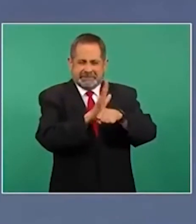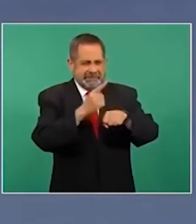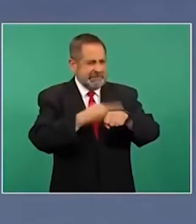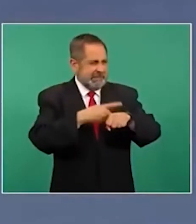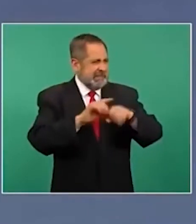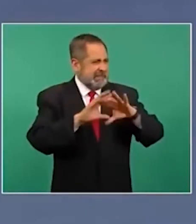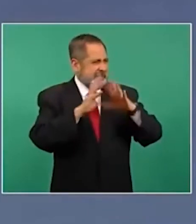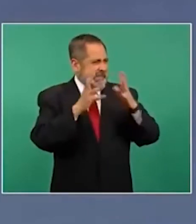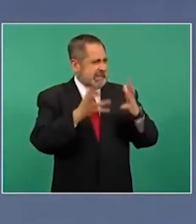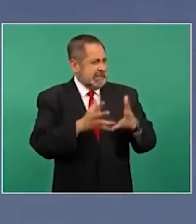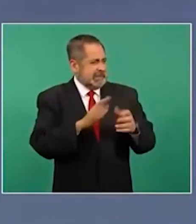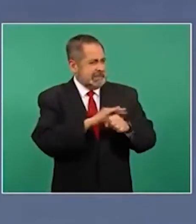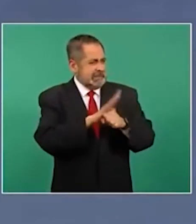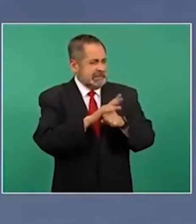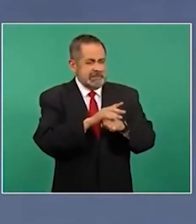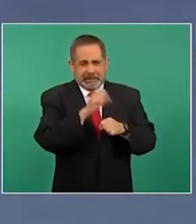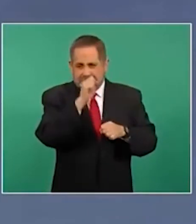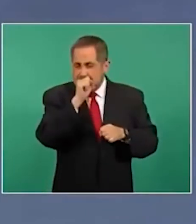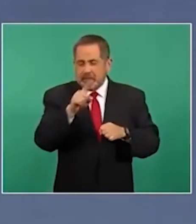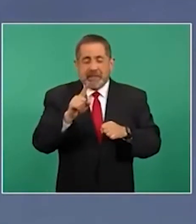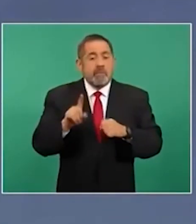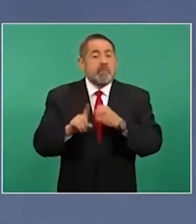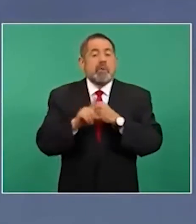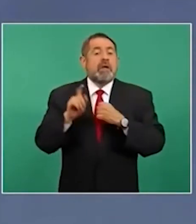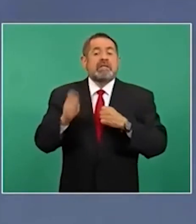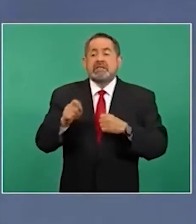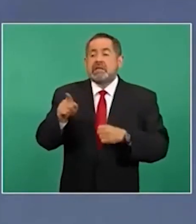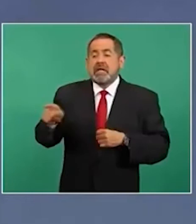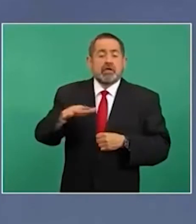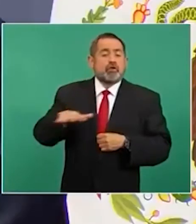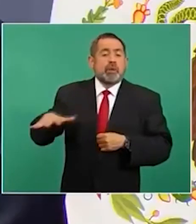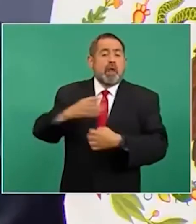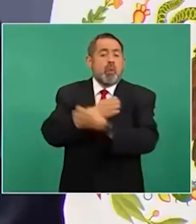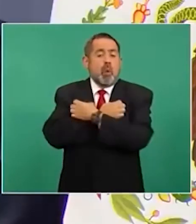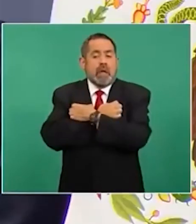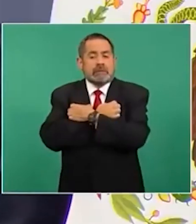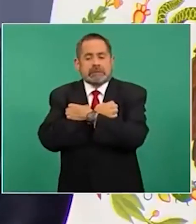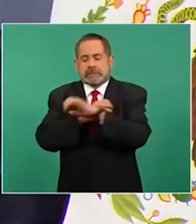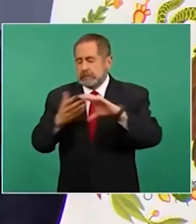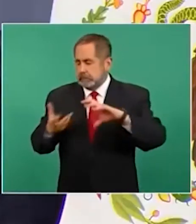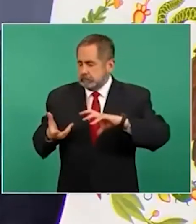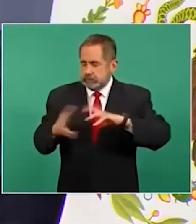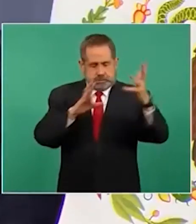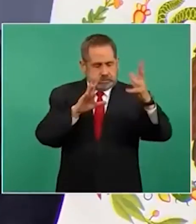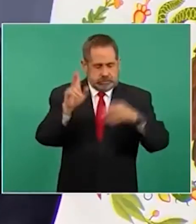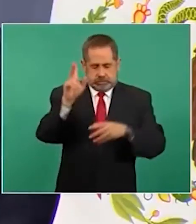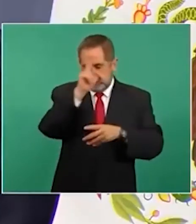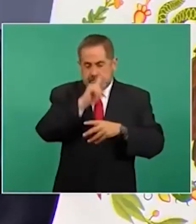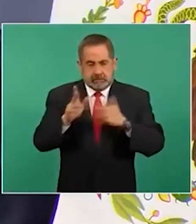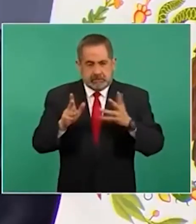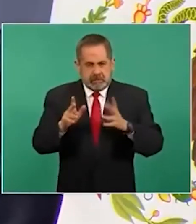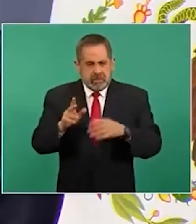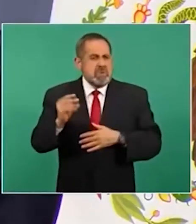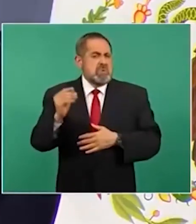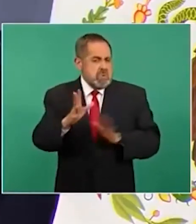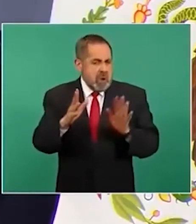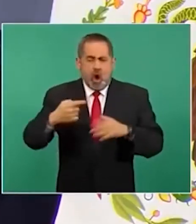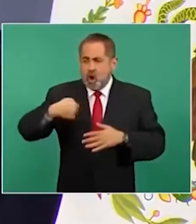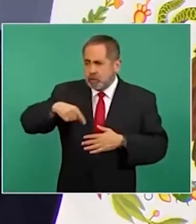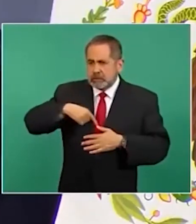décadas, el hecho de haber logrado ser en principio presidente de la República, pero haber